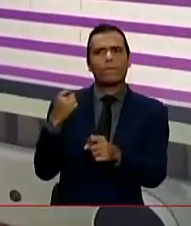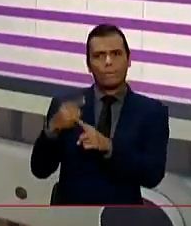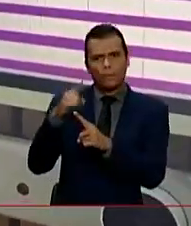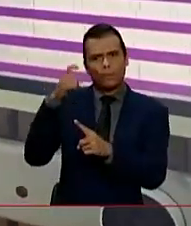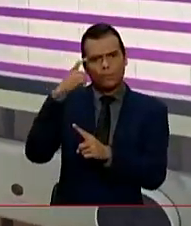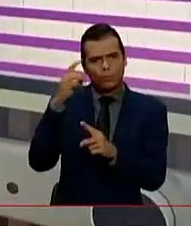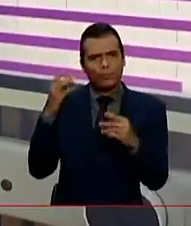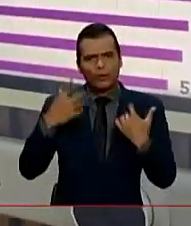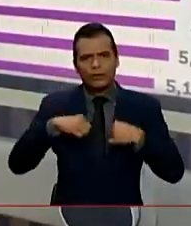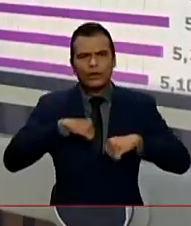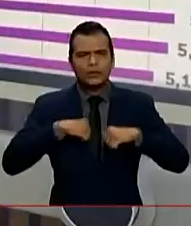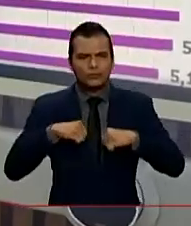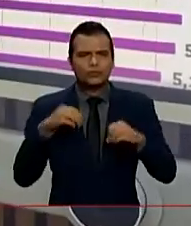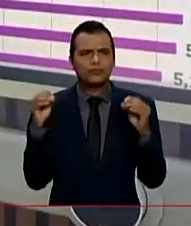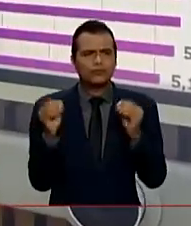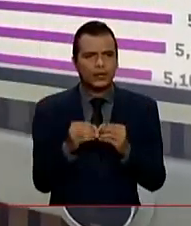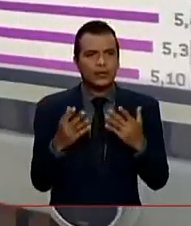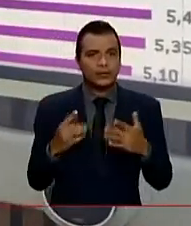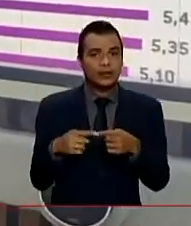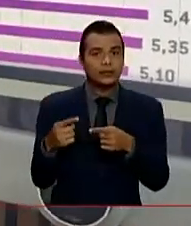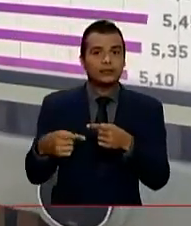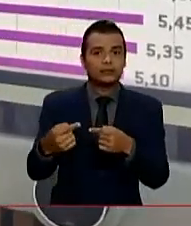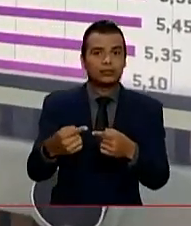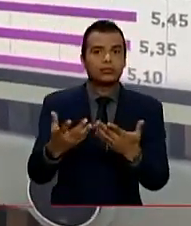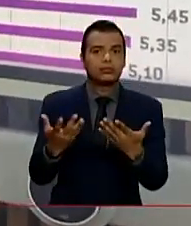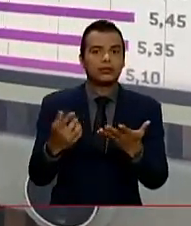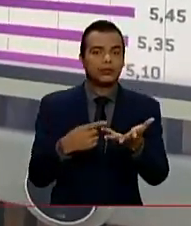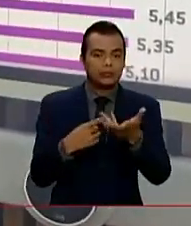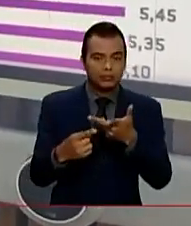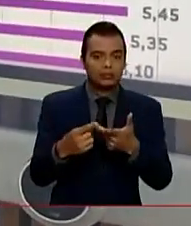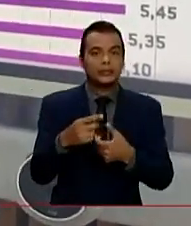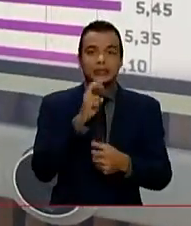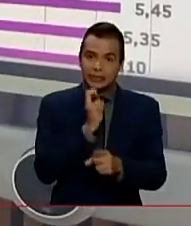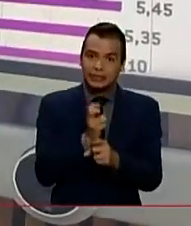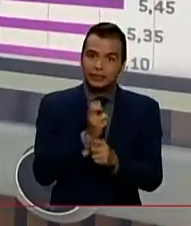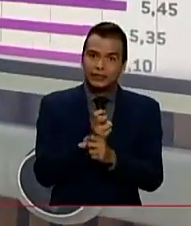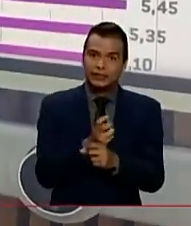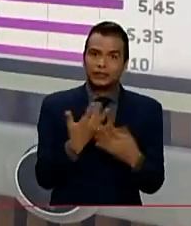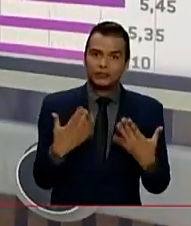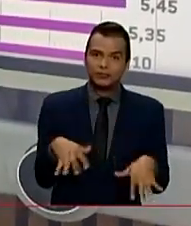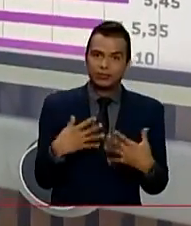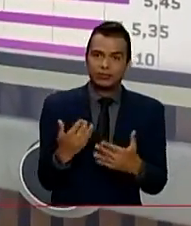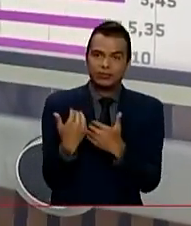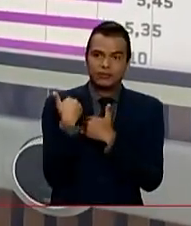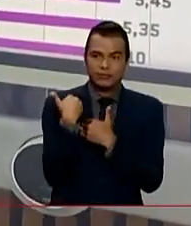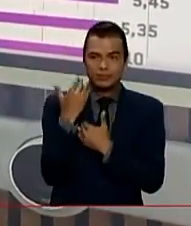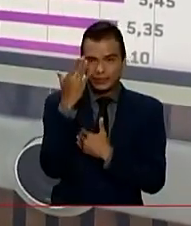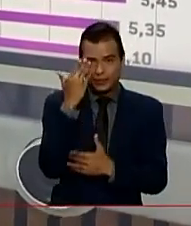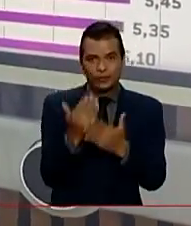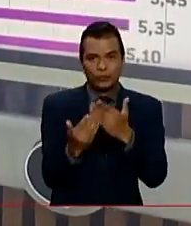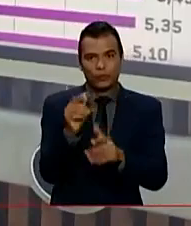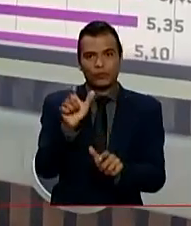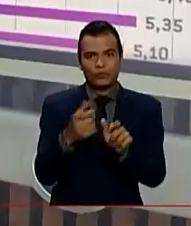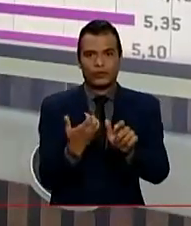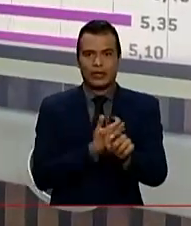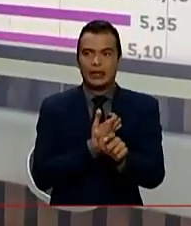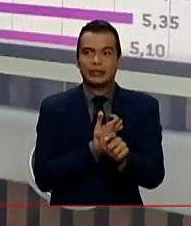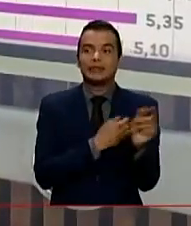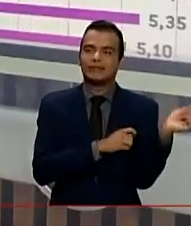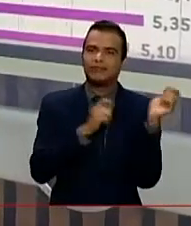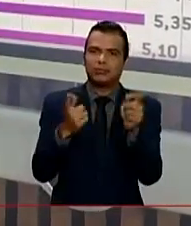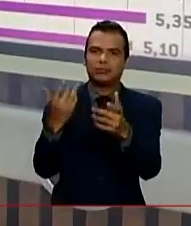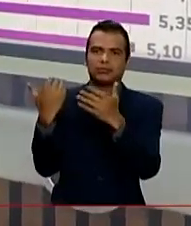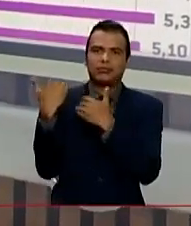y cómo los desafíos que tendrán, por supuesto, esas personas que ocupen el primer cargo de nuestra ciudad ahorita en los